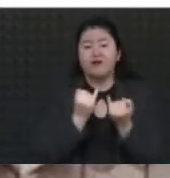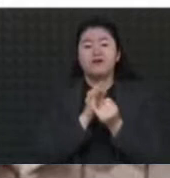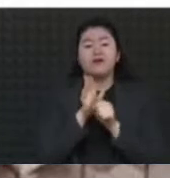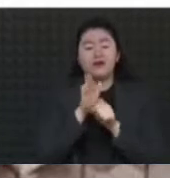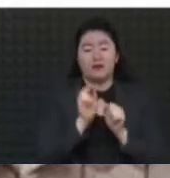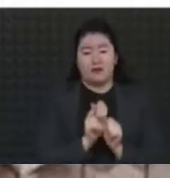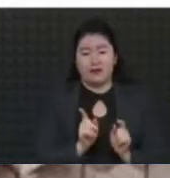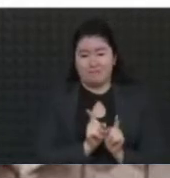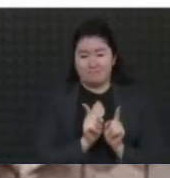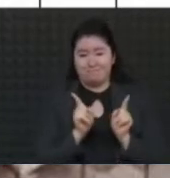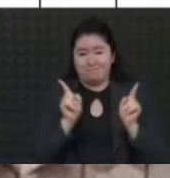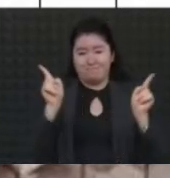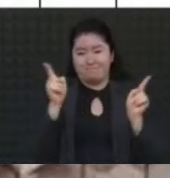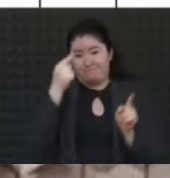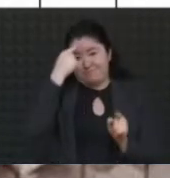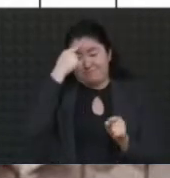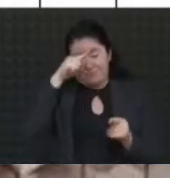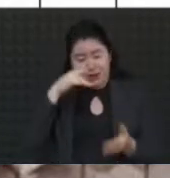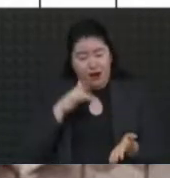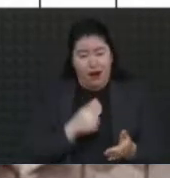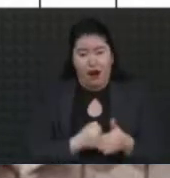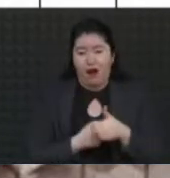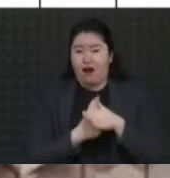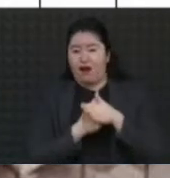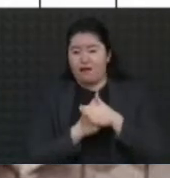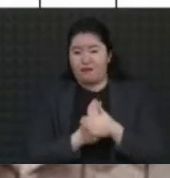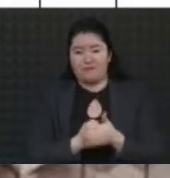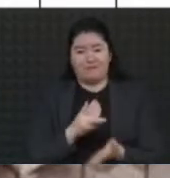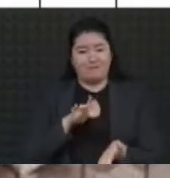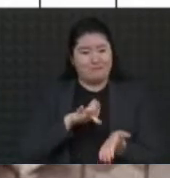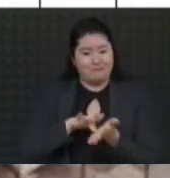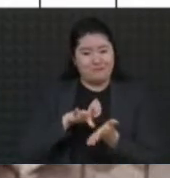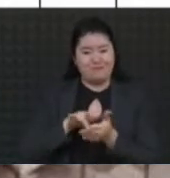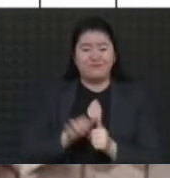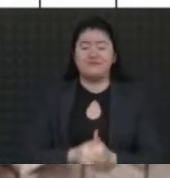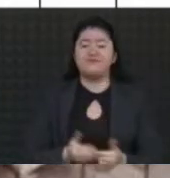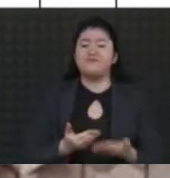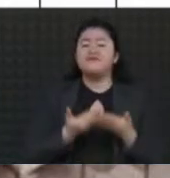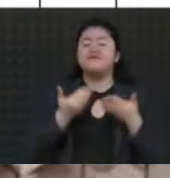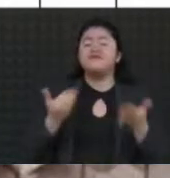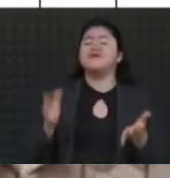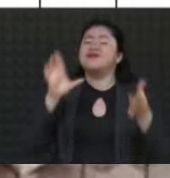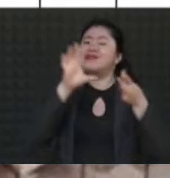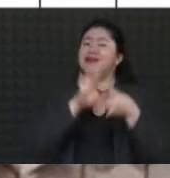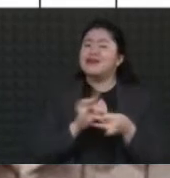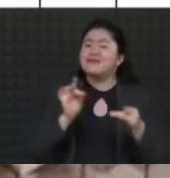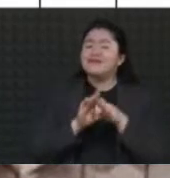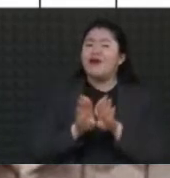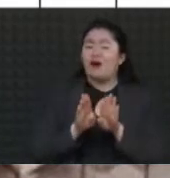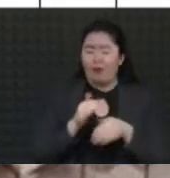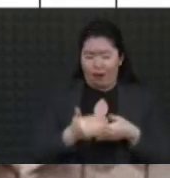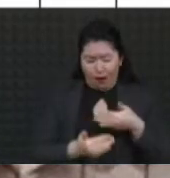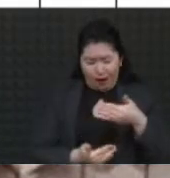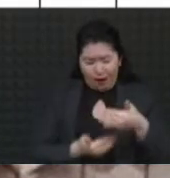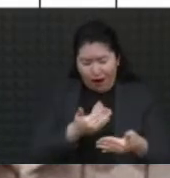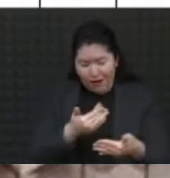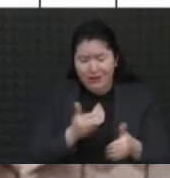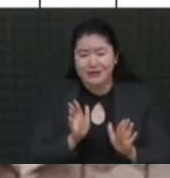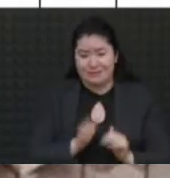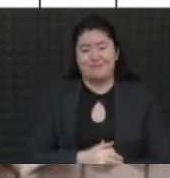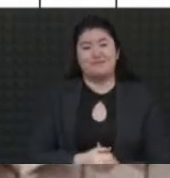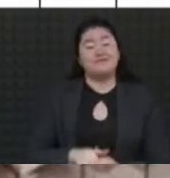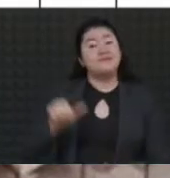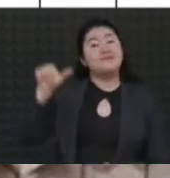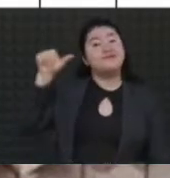apoyo. Adelante. Y ahora sí entro a la parte de avances. Al día de hoy, en el tramo